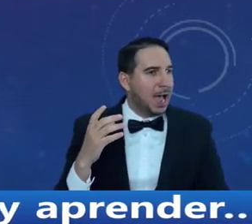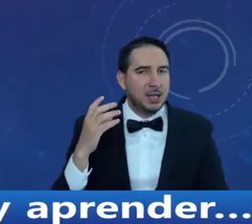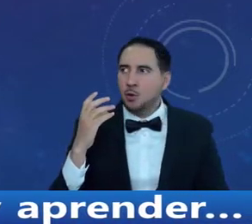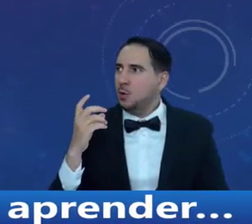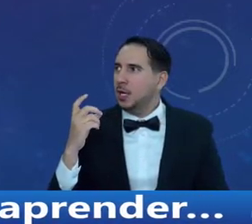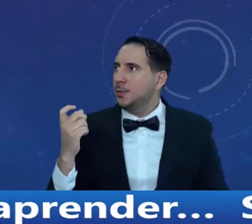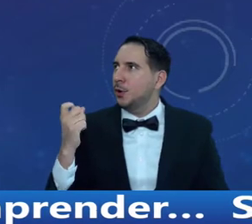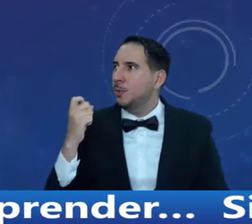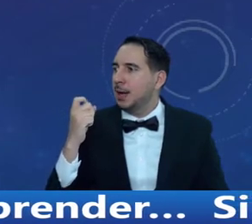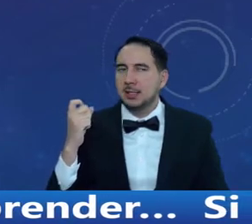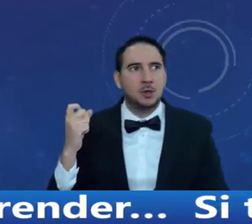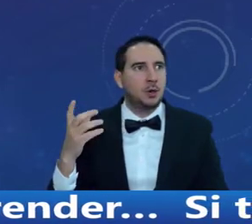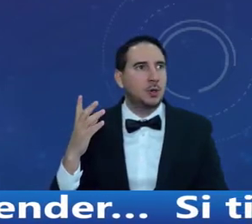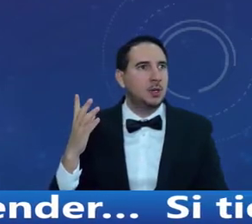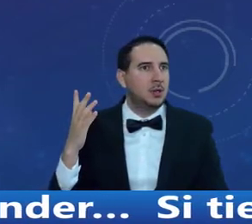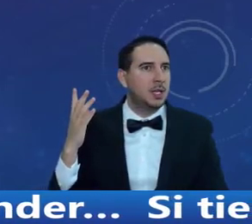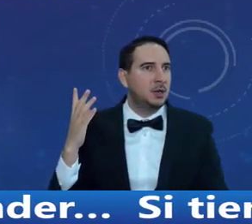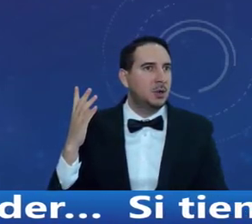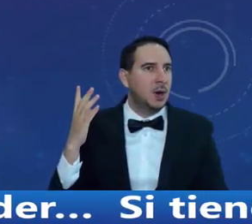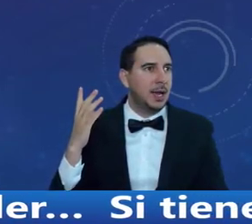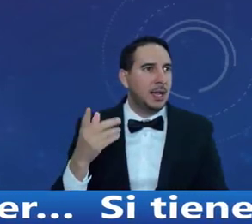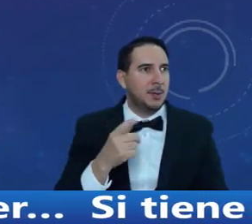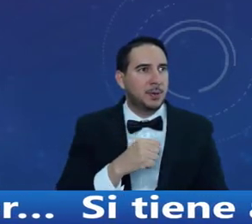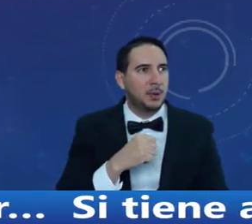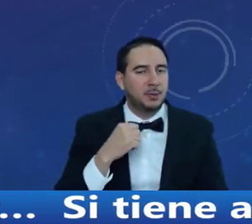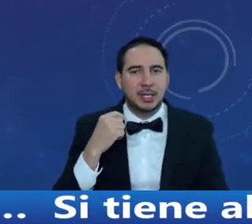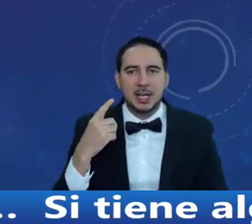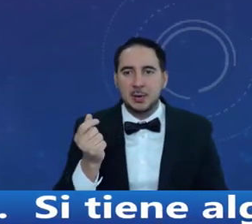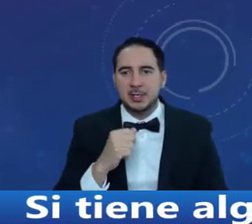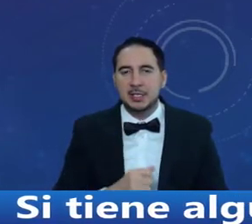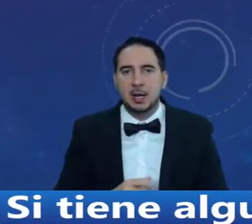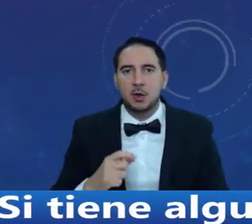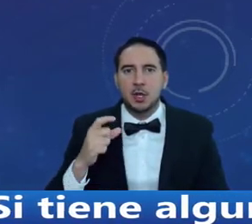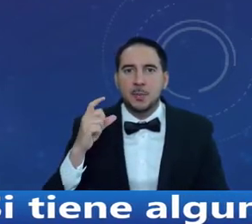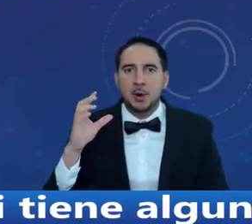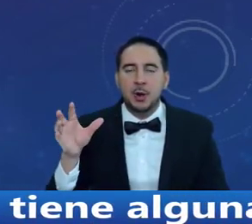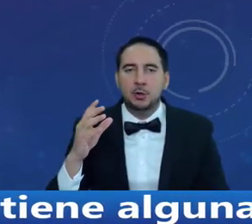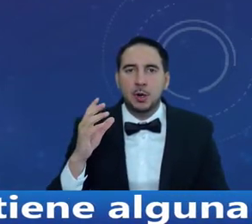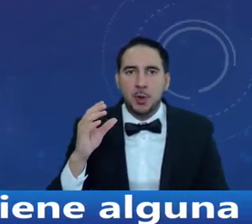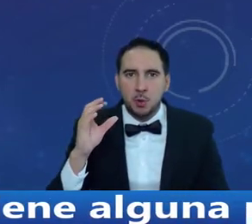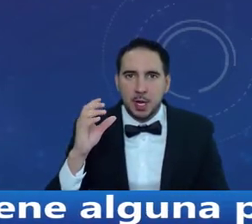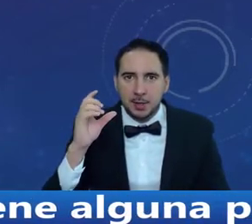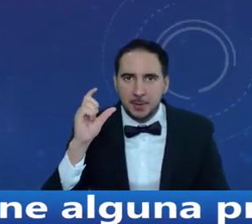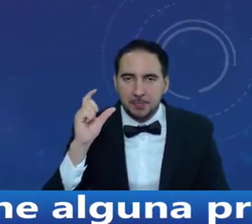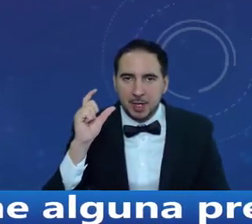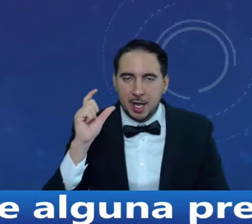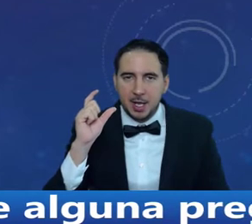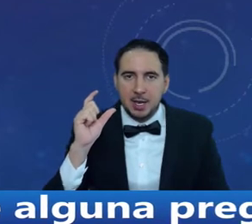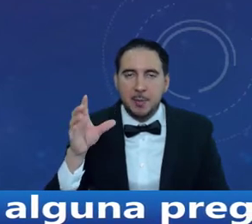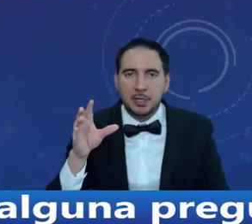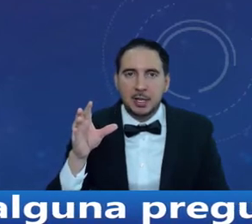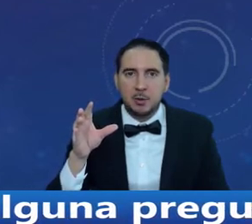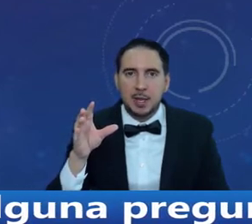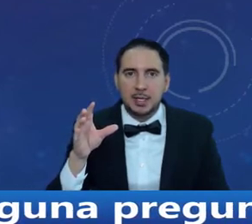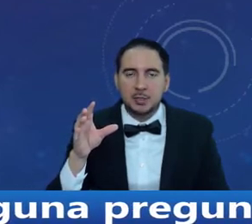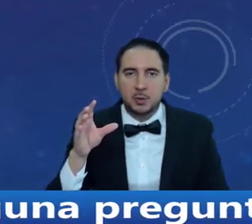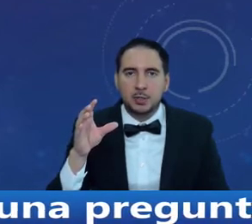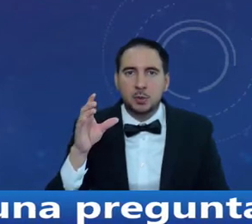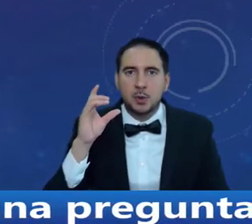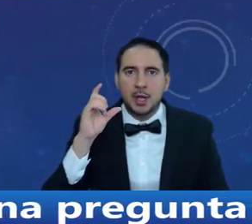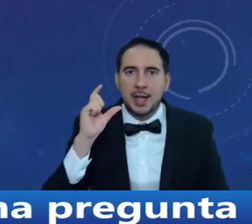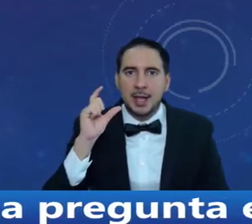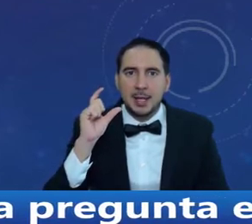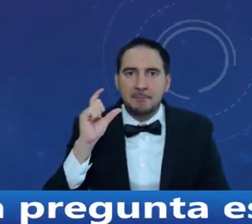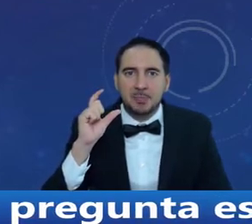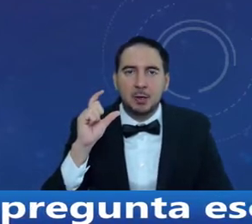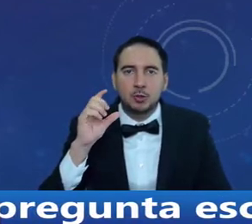hay un libro más gordo. Y no lo tengo acá. Pero bueno, tenía que haberlo enseñado. Pero bueno, usted lo puede buscar. Ahí le vamos a estar dando más detalles sobre